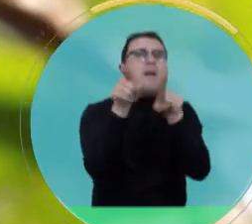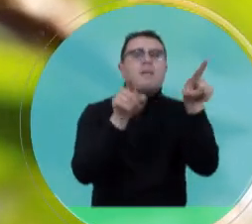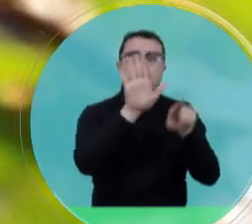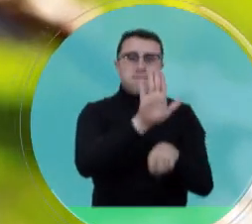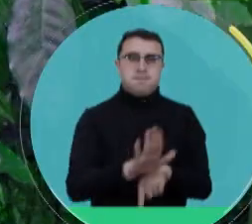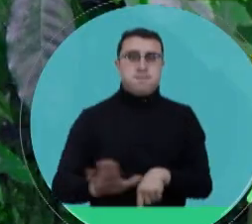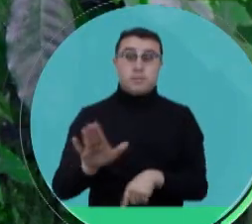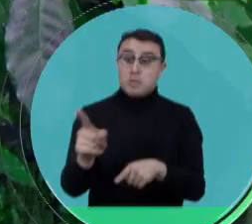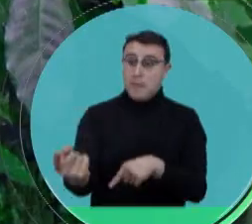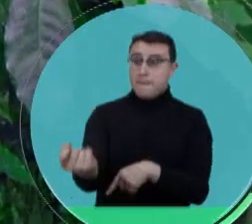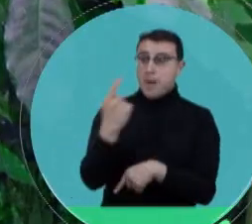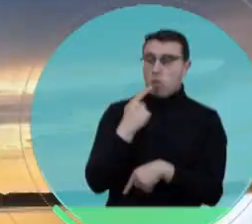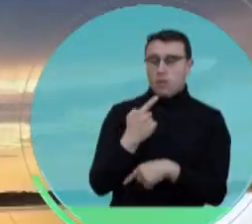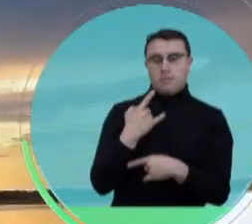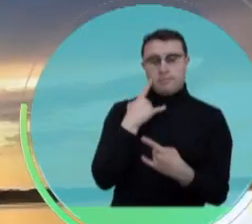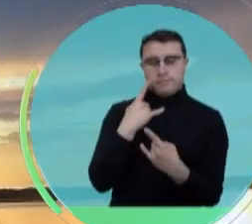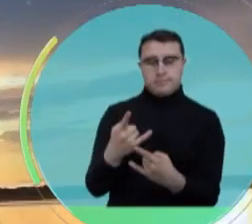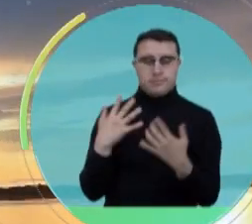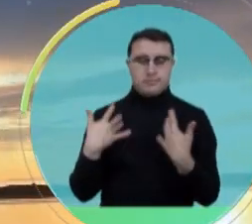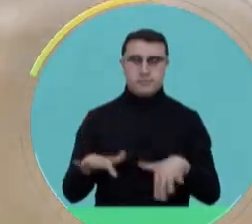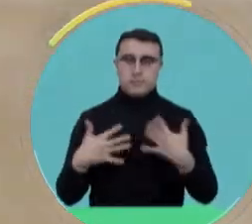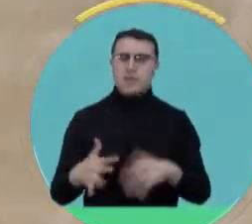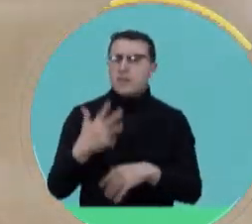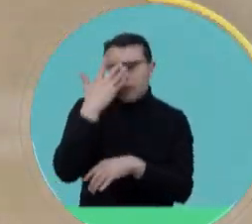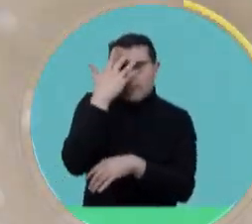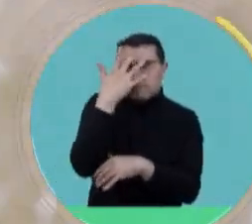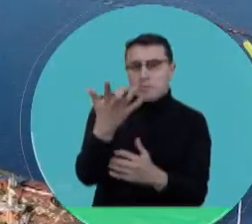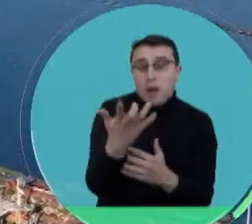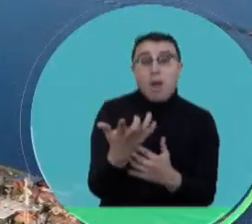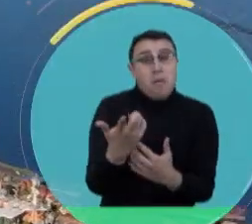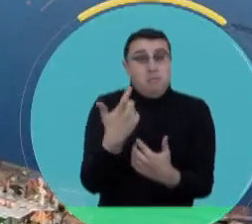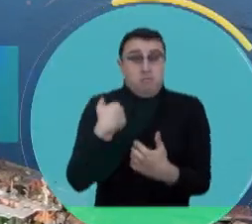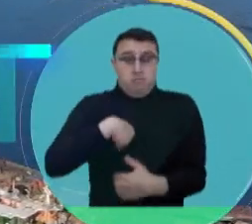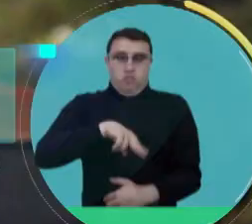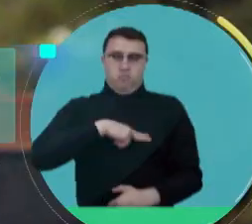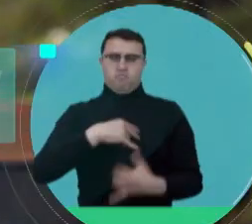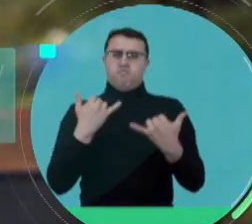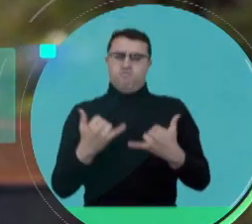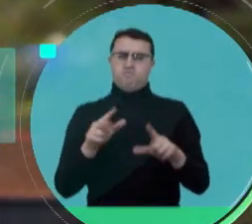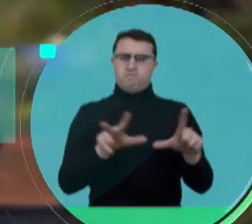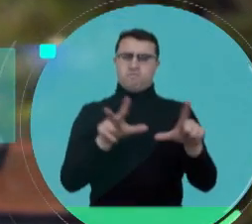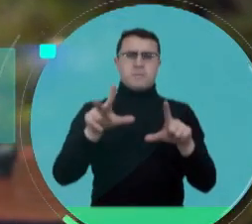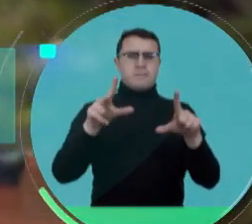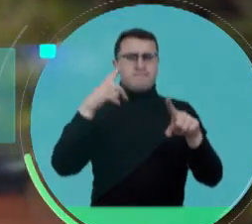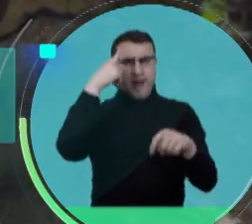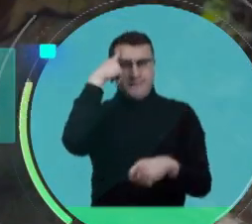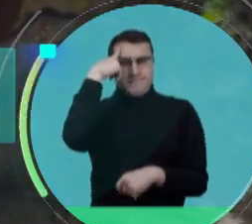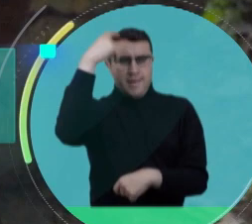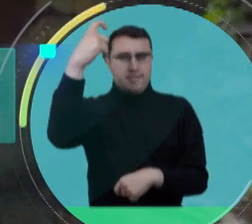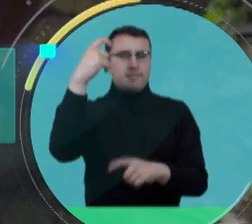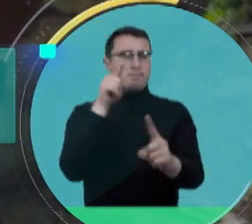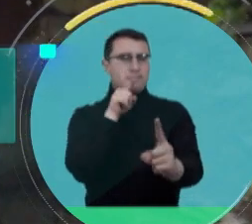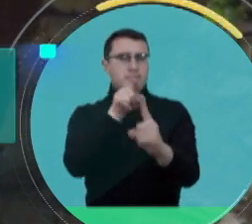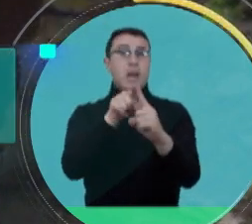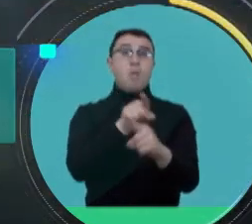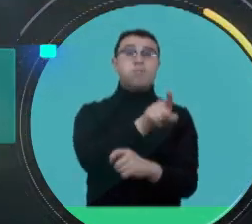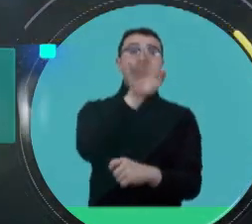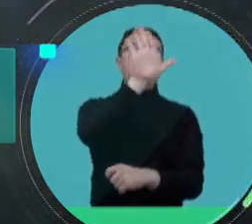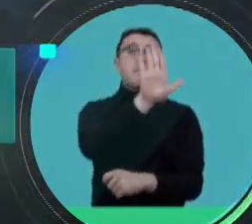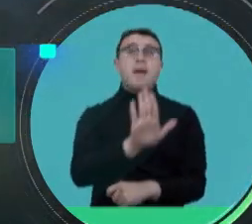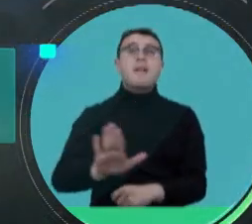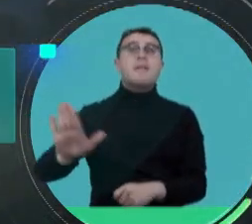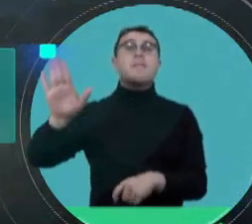generar diálogos tu pregunta es muy interesante porque justamente es cuál es ese reto que tenemos de